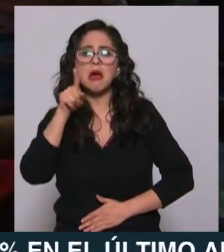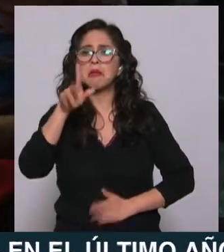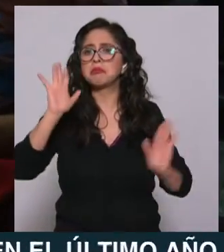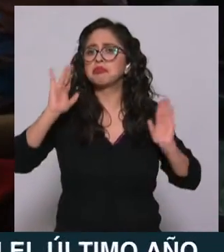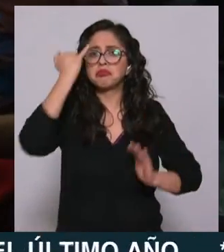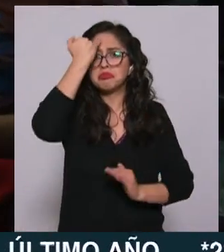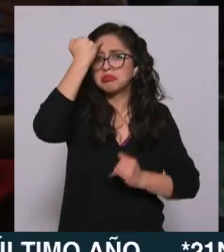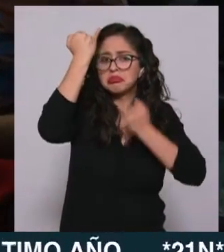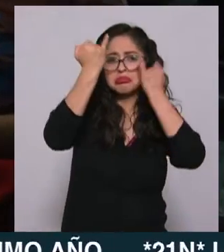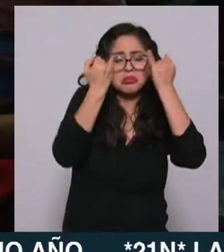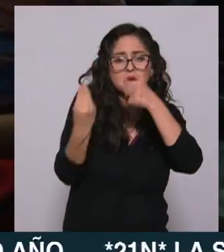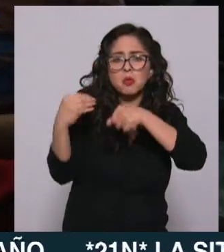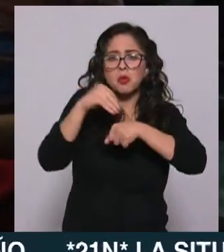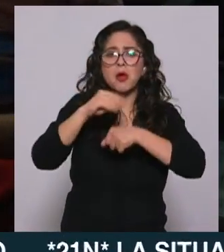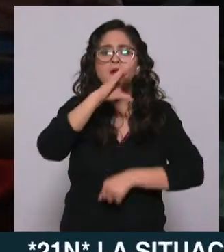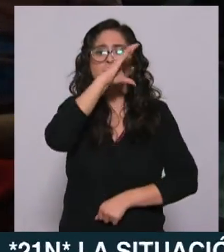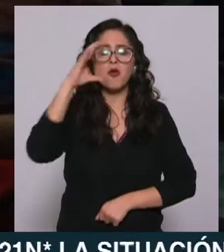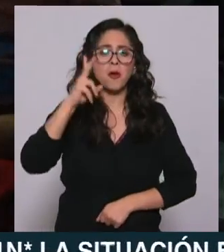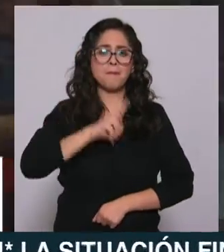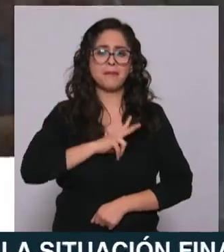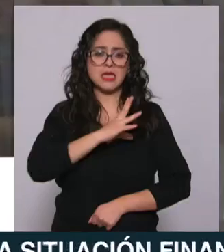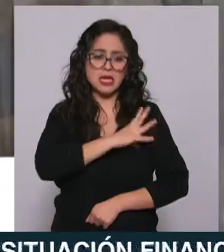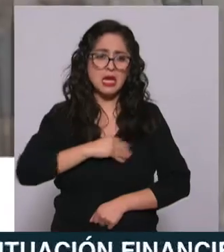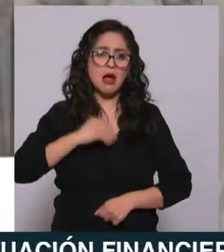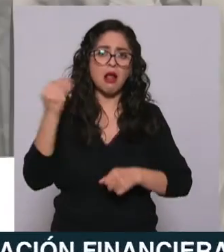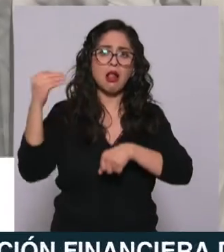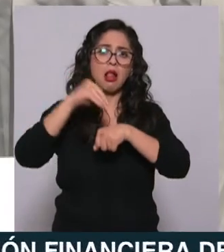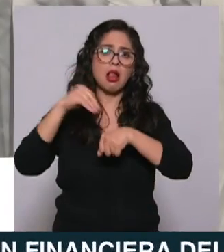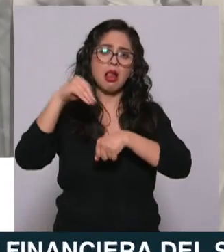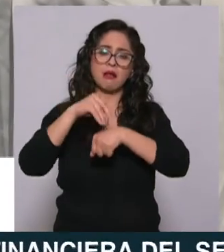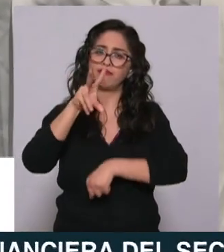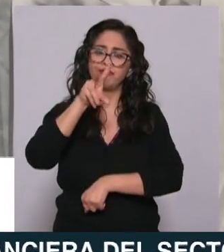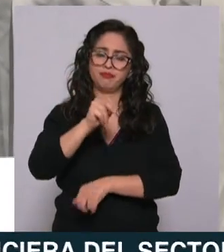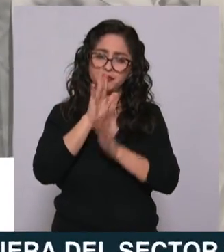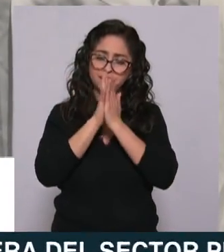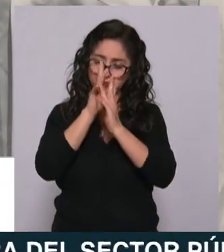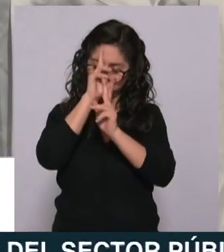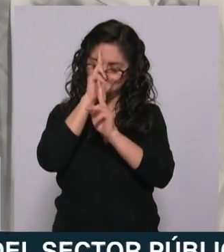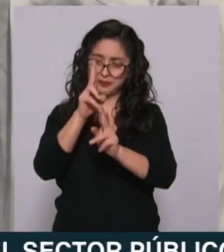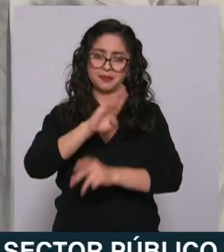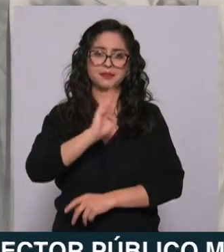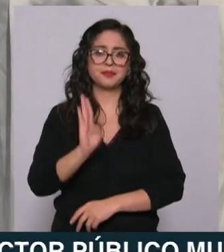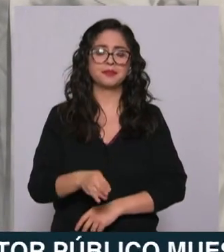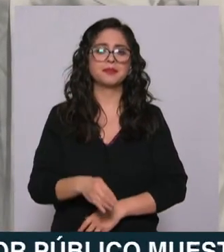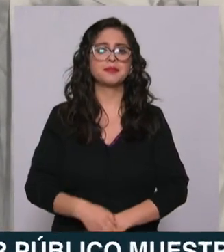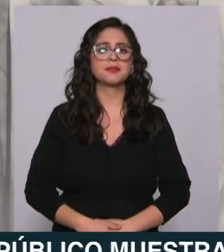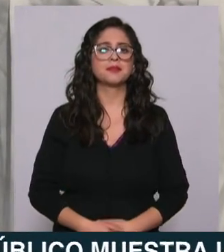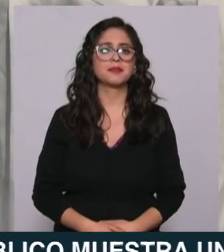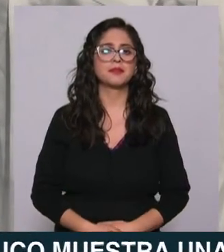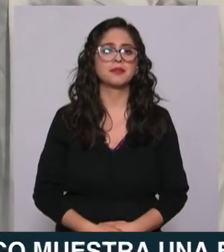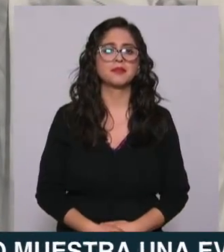que utilicen la imagen de mi hija. Con imágenes de Javier Cordero, Enrique Muñiz, 21 Noticias.